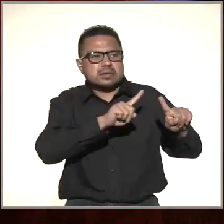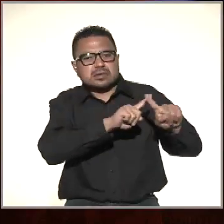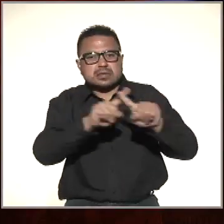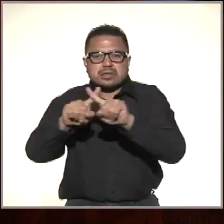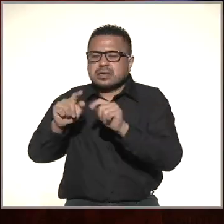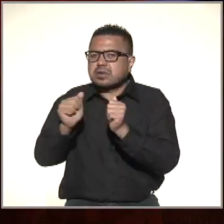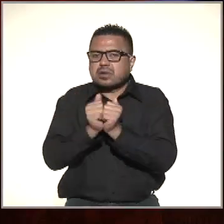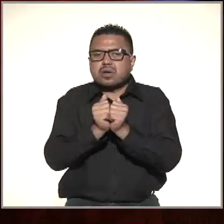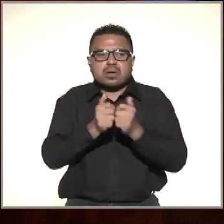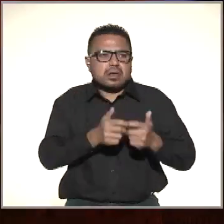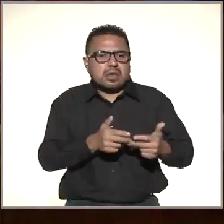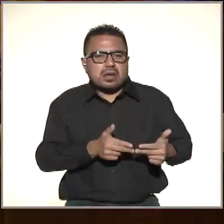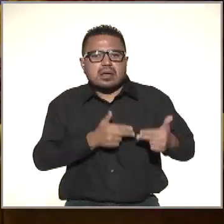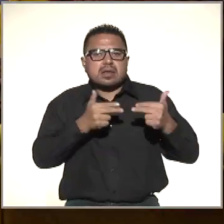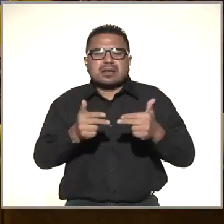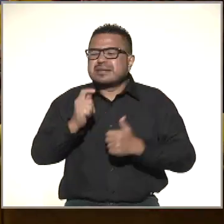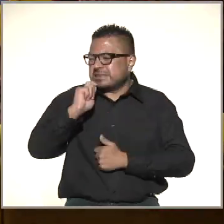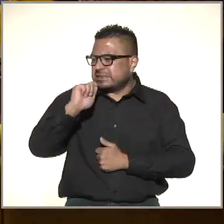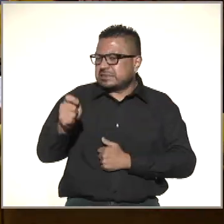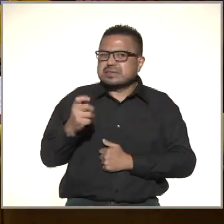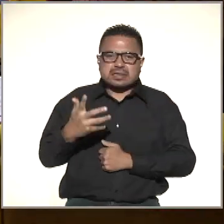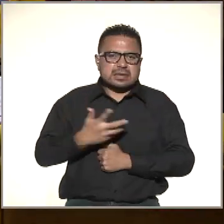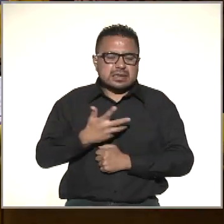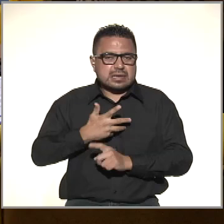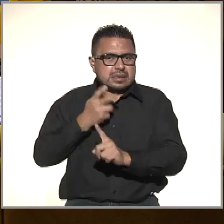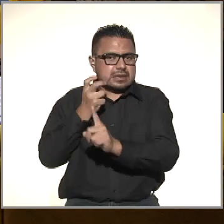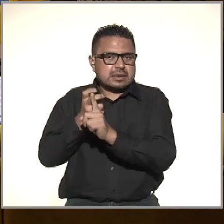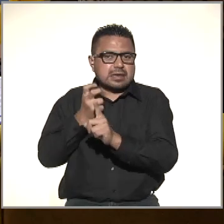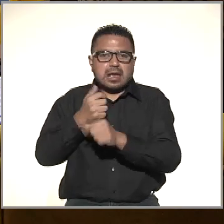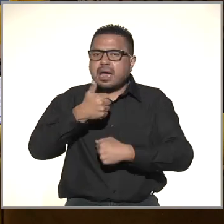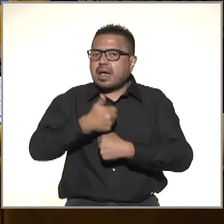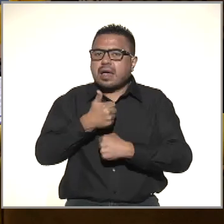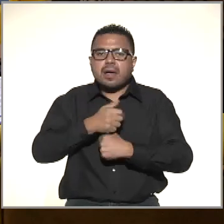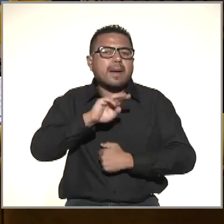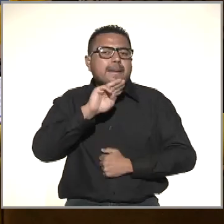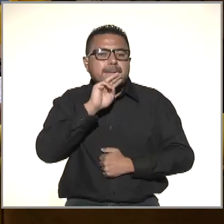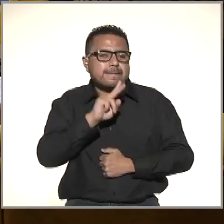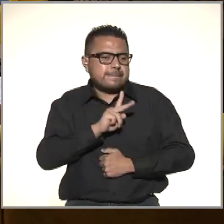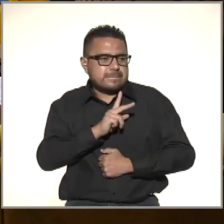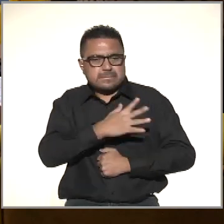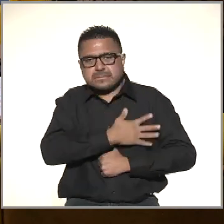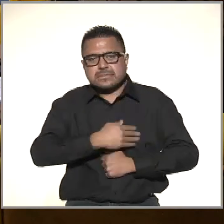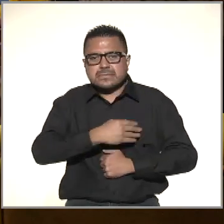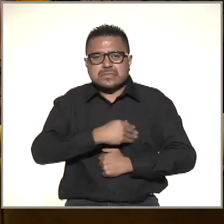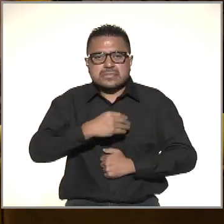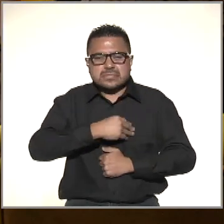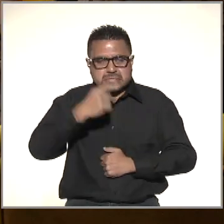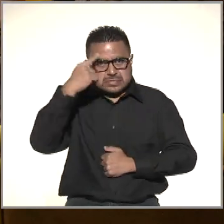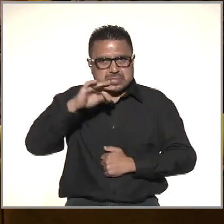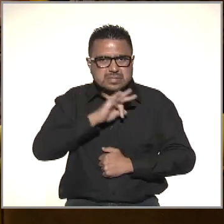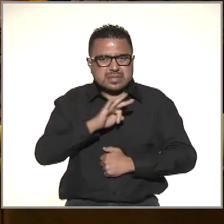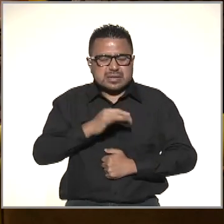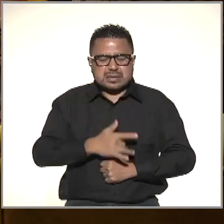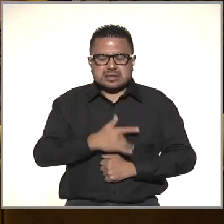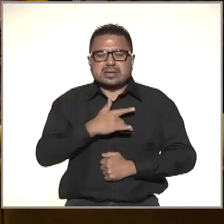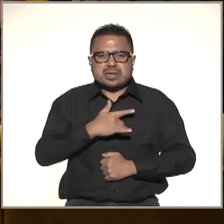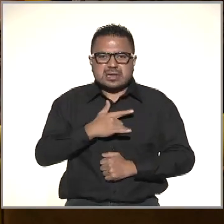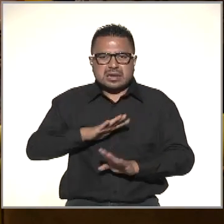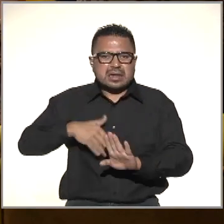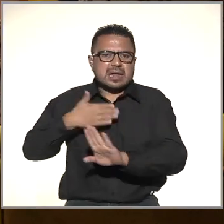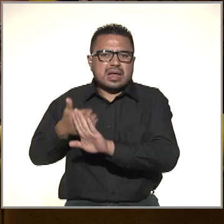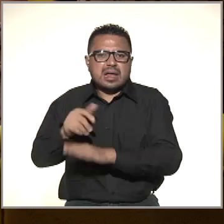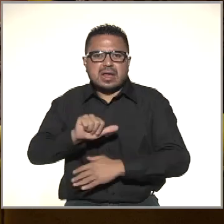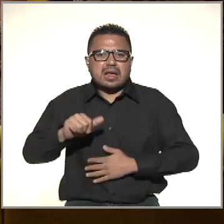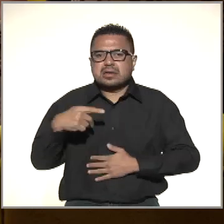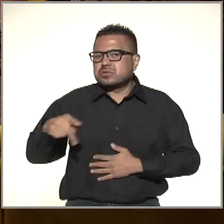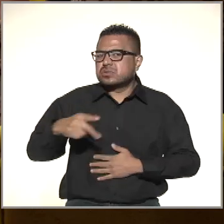en generaciones y el significado que tiene estas. Los abuelos maternos de mis hijos, para que dejen de lastimar a su hija y ahora a